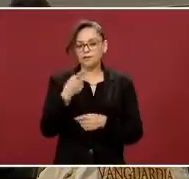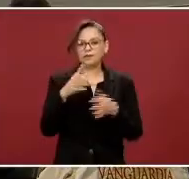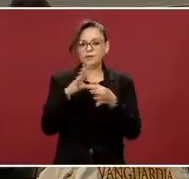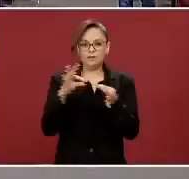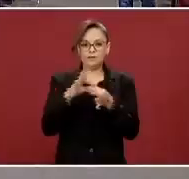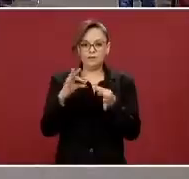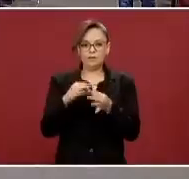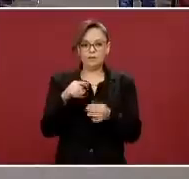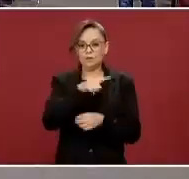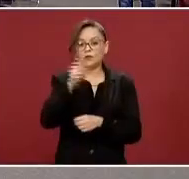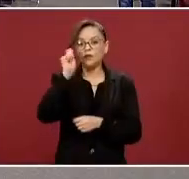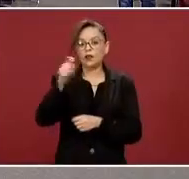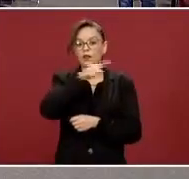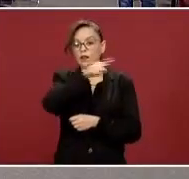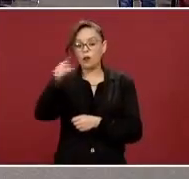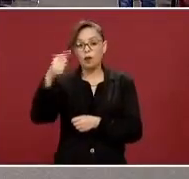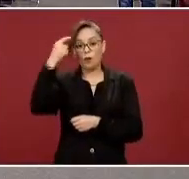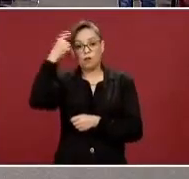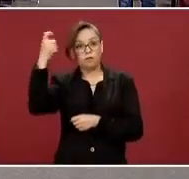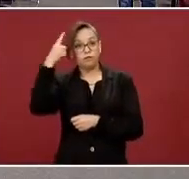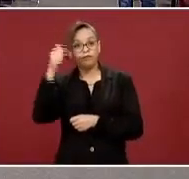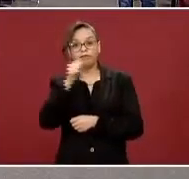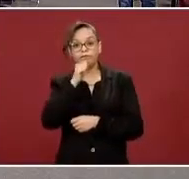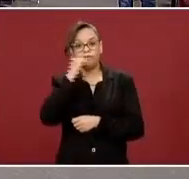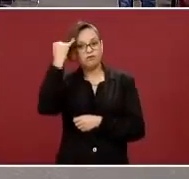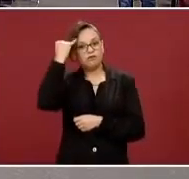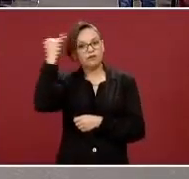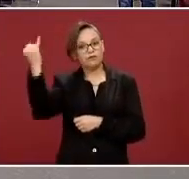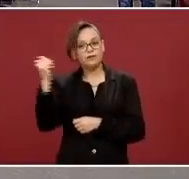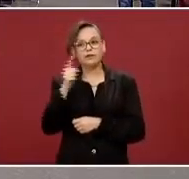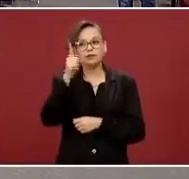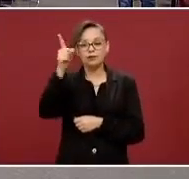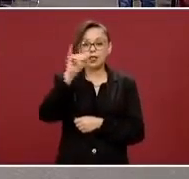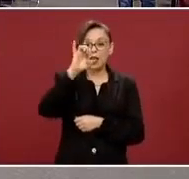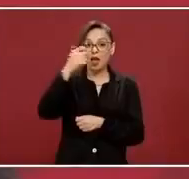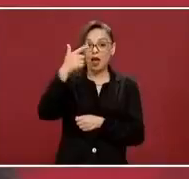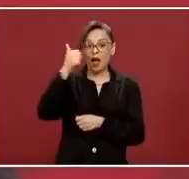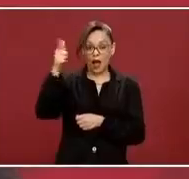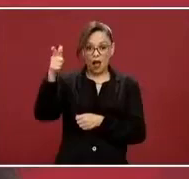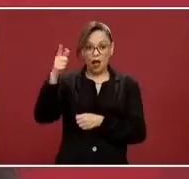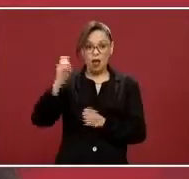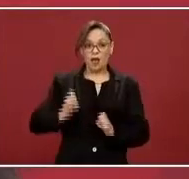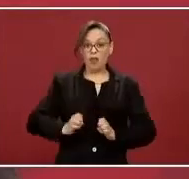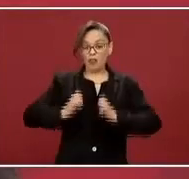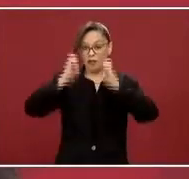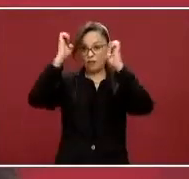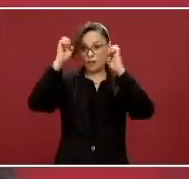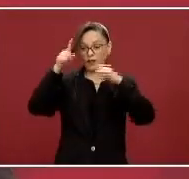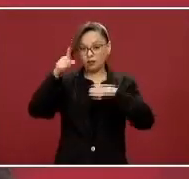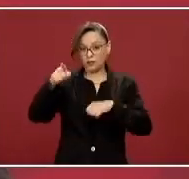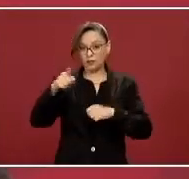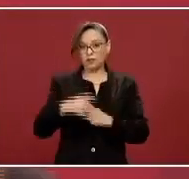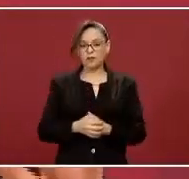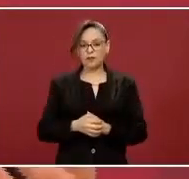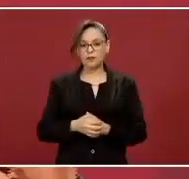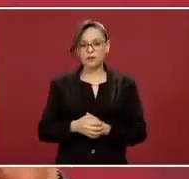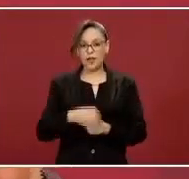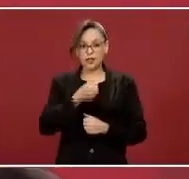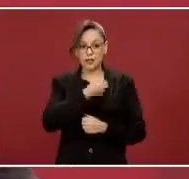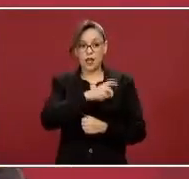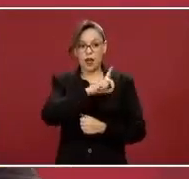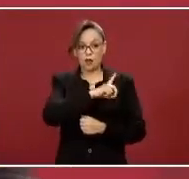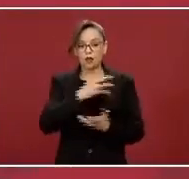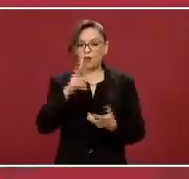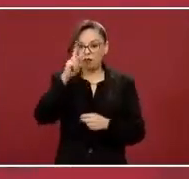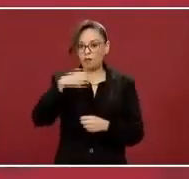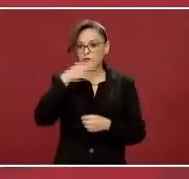reportaje escandalizante en la Secretaría de Salud, en el edificio de Lieja, pues ya se los frustré porque les anuncio, hoy me sorprendo de